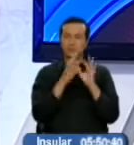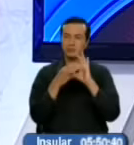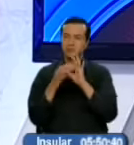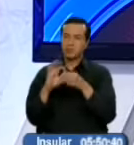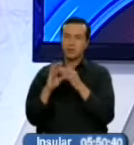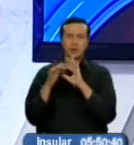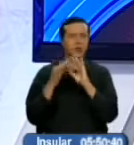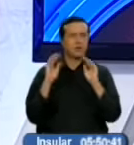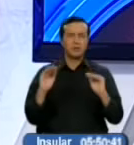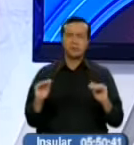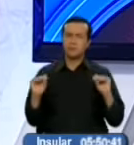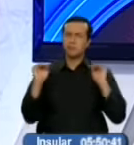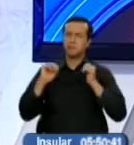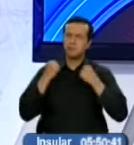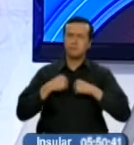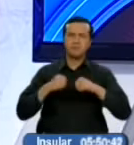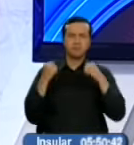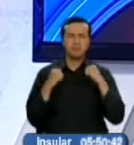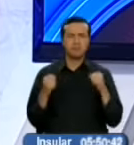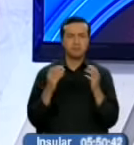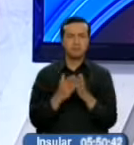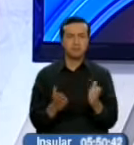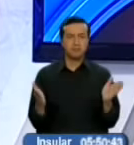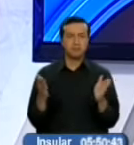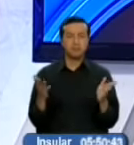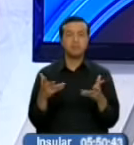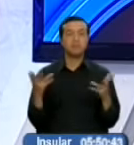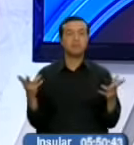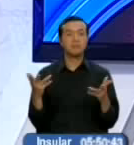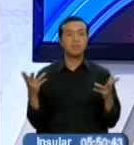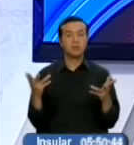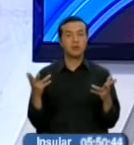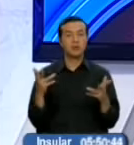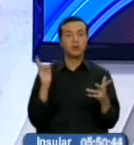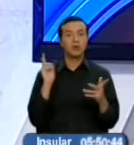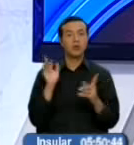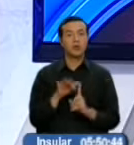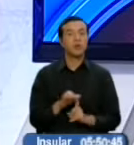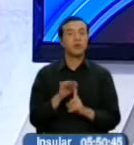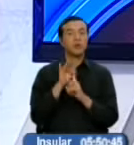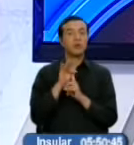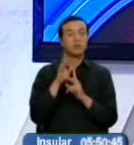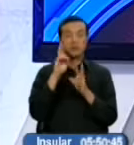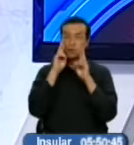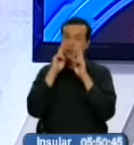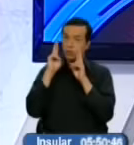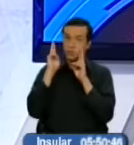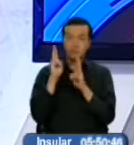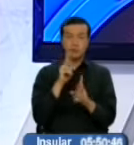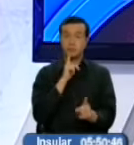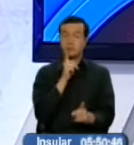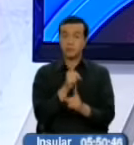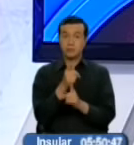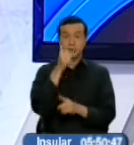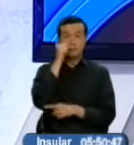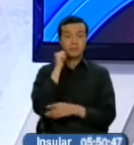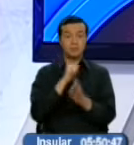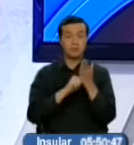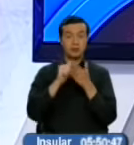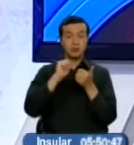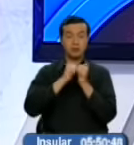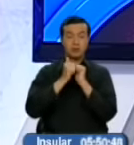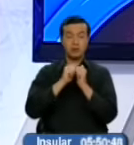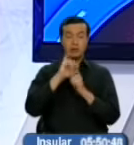deporte élite, el esfuerzo y el sacrificio. Eso que no es algo intangible, algo que hay que reconocer. Y como decía ayer el ministro del